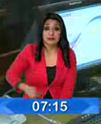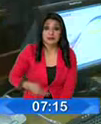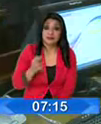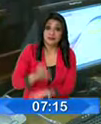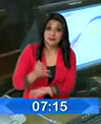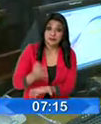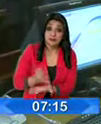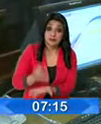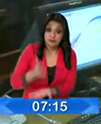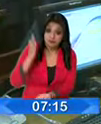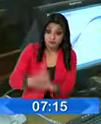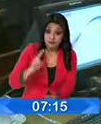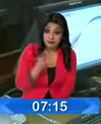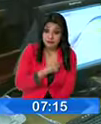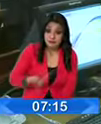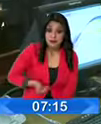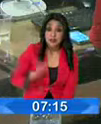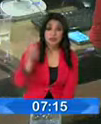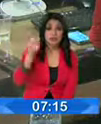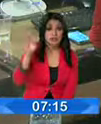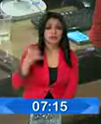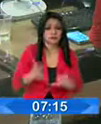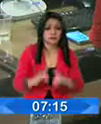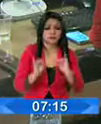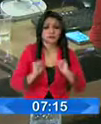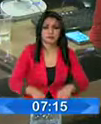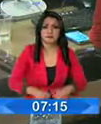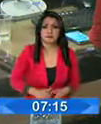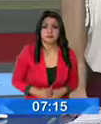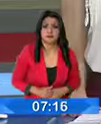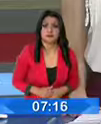el próximo 2 de enero informó javier gallo